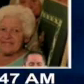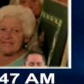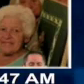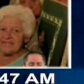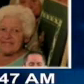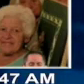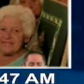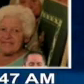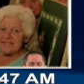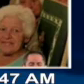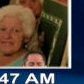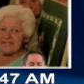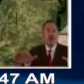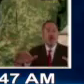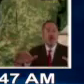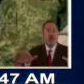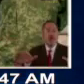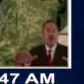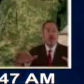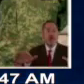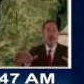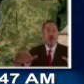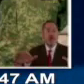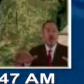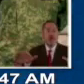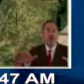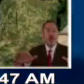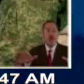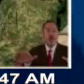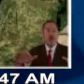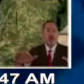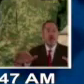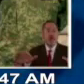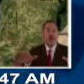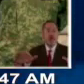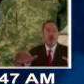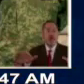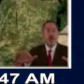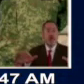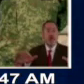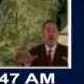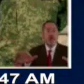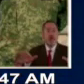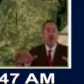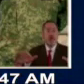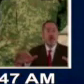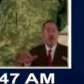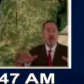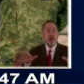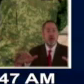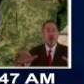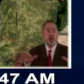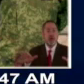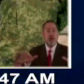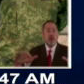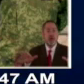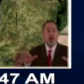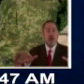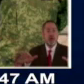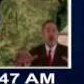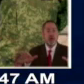2018, mencionó, abro comillas, de manera respetuosa, no somos iguales, vengo de trabajar en comunidad